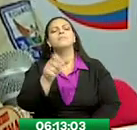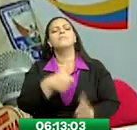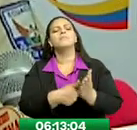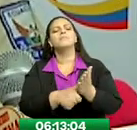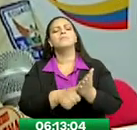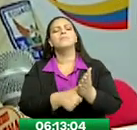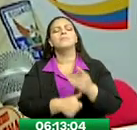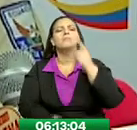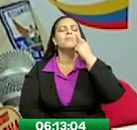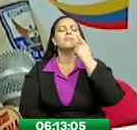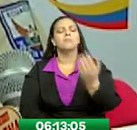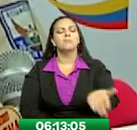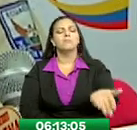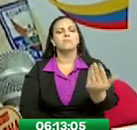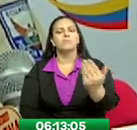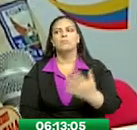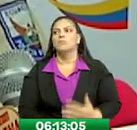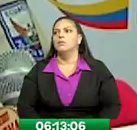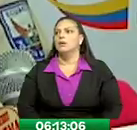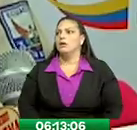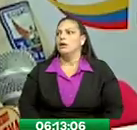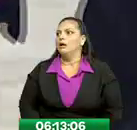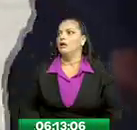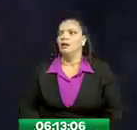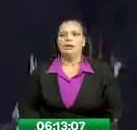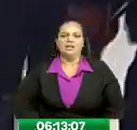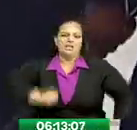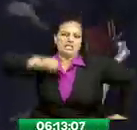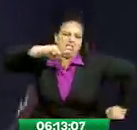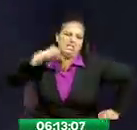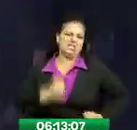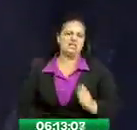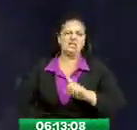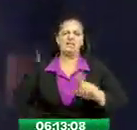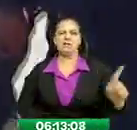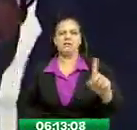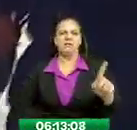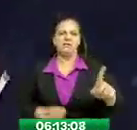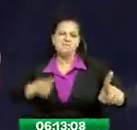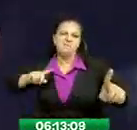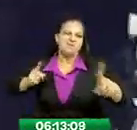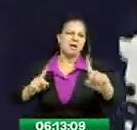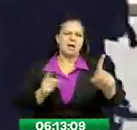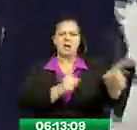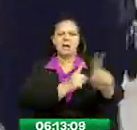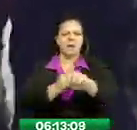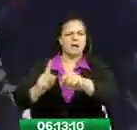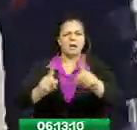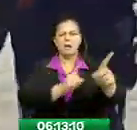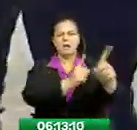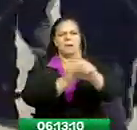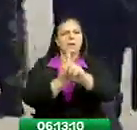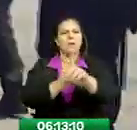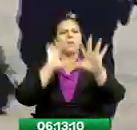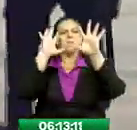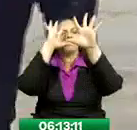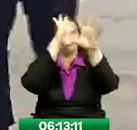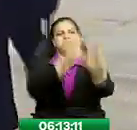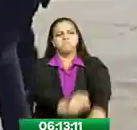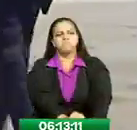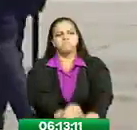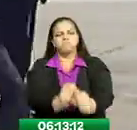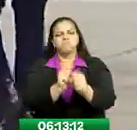precipitada carrera, logrando la interceptación 3 cuadras más abajo. Una vez que se le logró neutralizar, pudimos determinar con